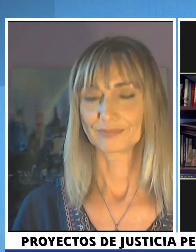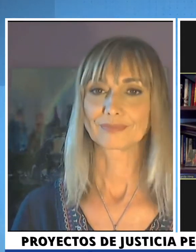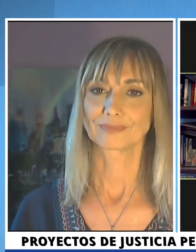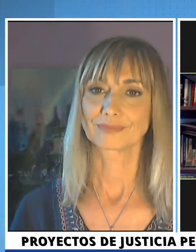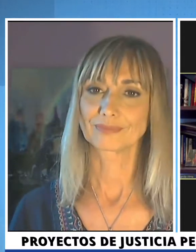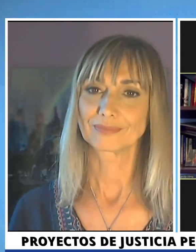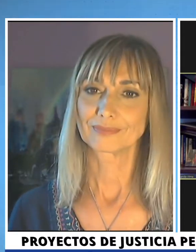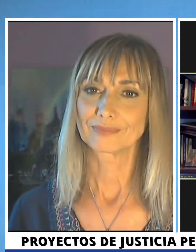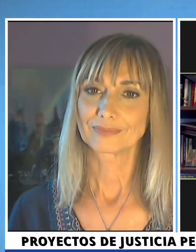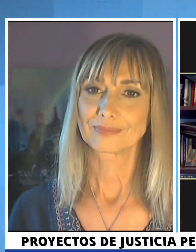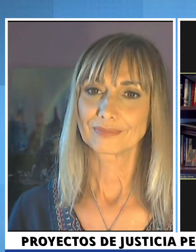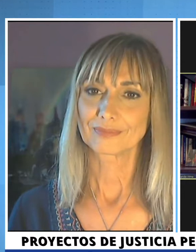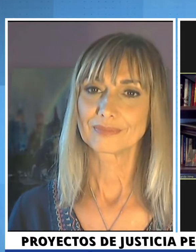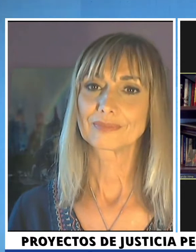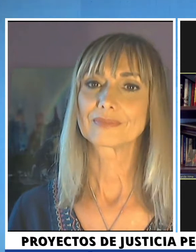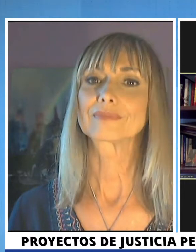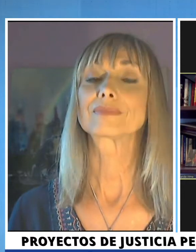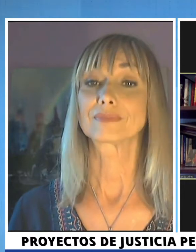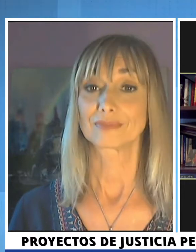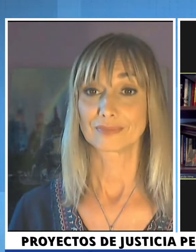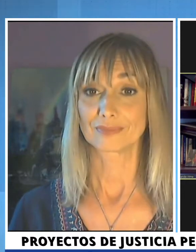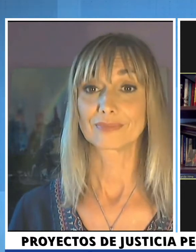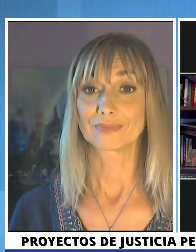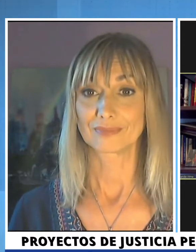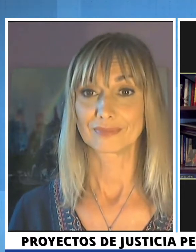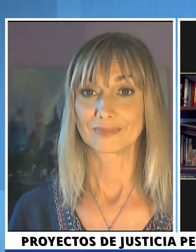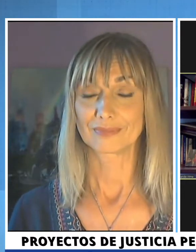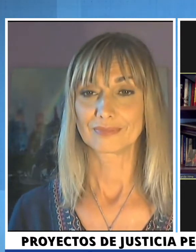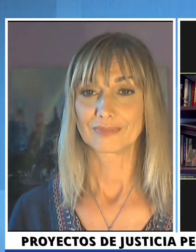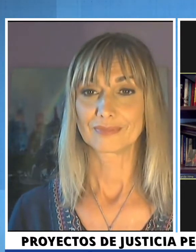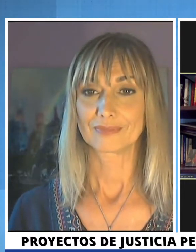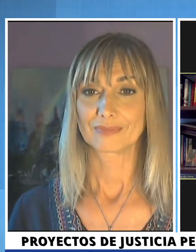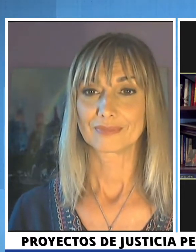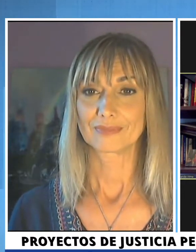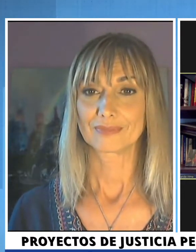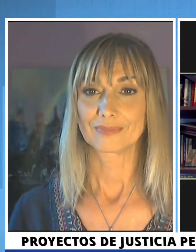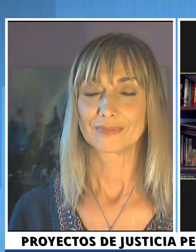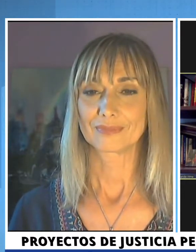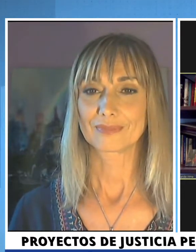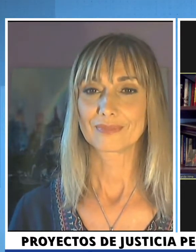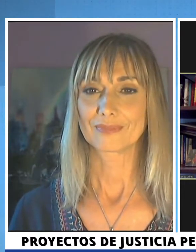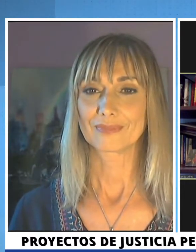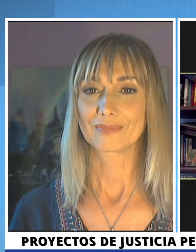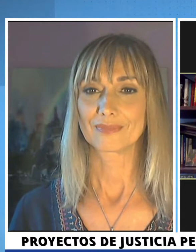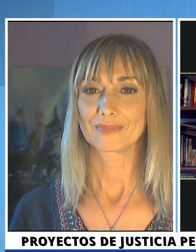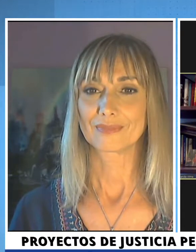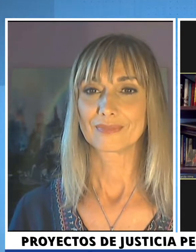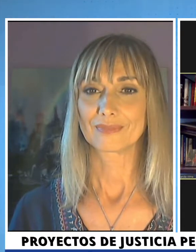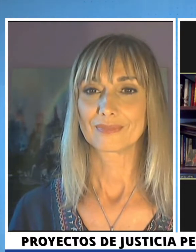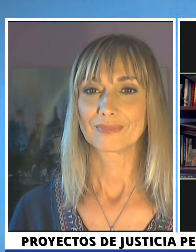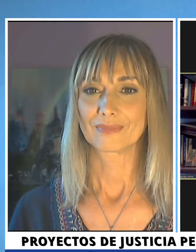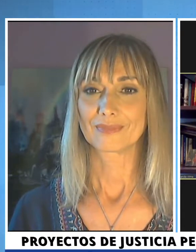veces los inconvenientes o cómo no funciona la ley en la emergencia. También estuvieron presentes desde el